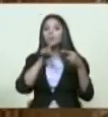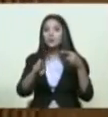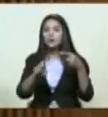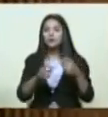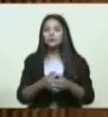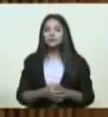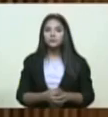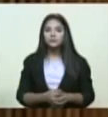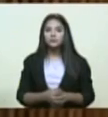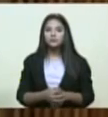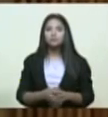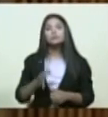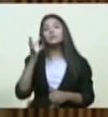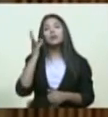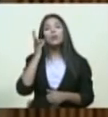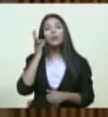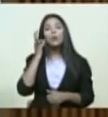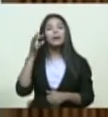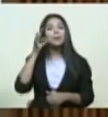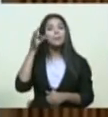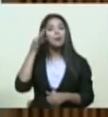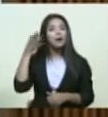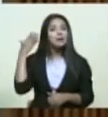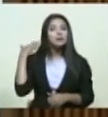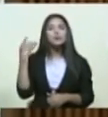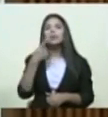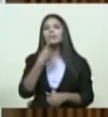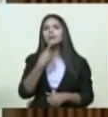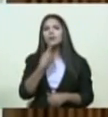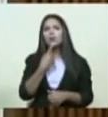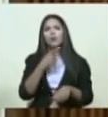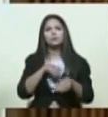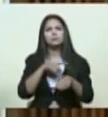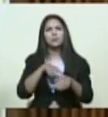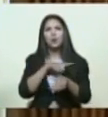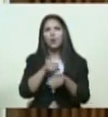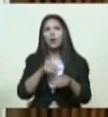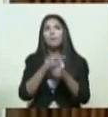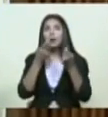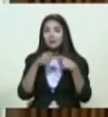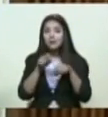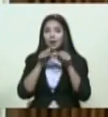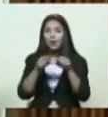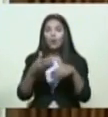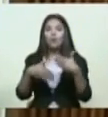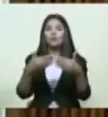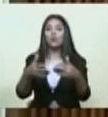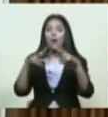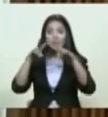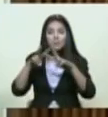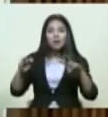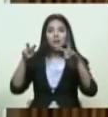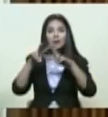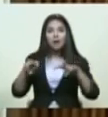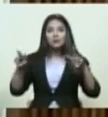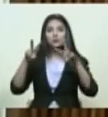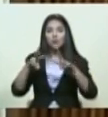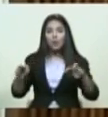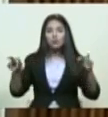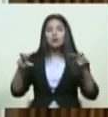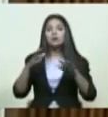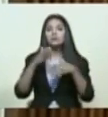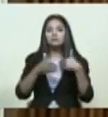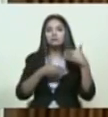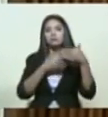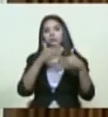la doctora Ortega Díaz ha estado diciendo en las últimas horas que ella va a tratar de continuar las investigaciones, algunas de las investigaciones que venía